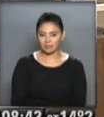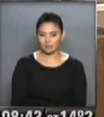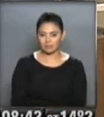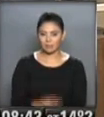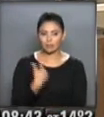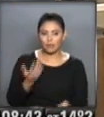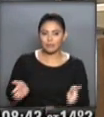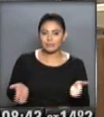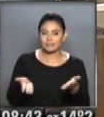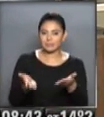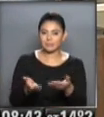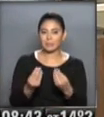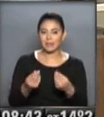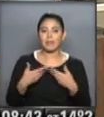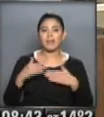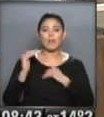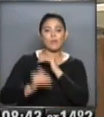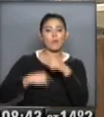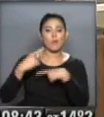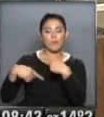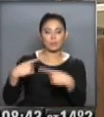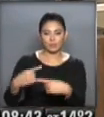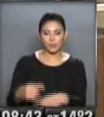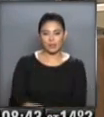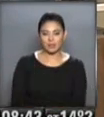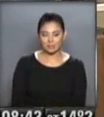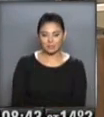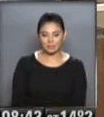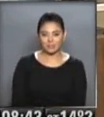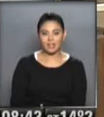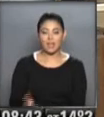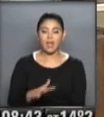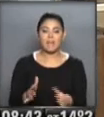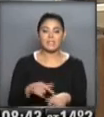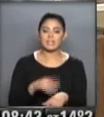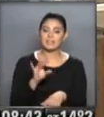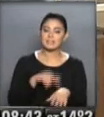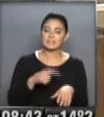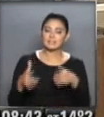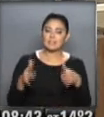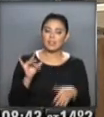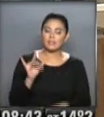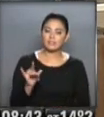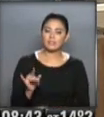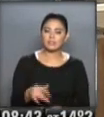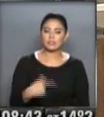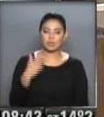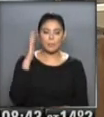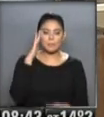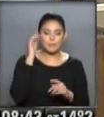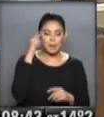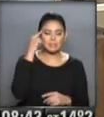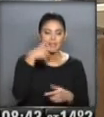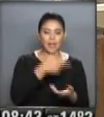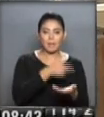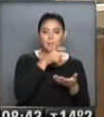nos alienta a seguir, ¿no? Quizás en esos momentos que se nos complica pensar en eso y que